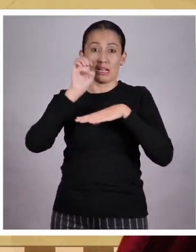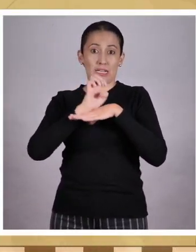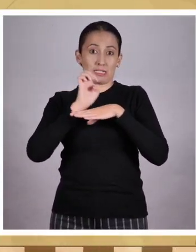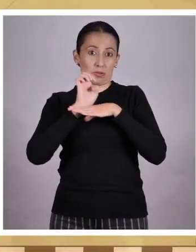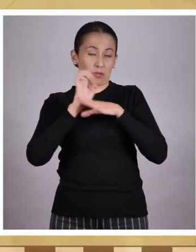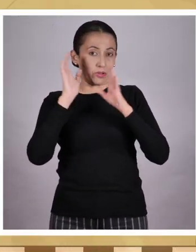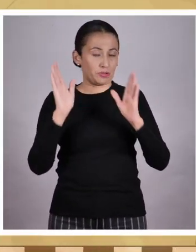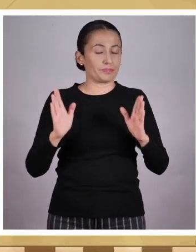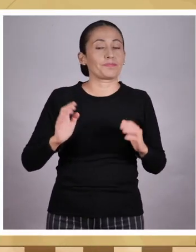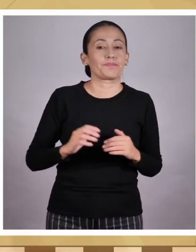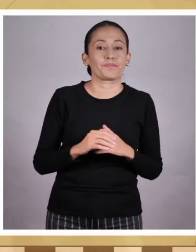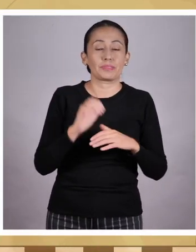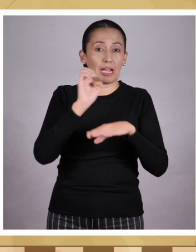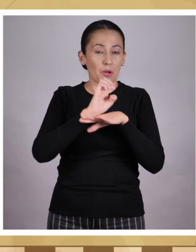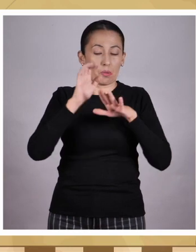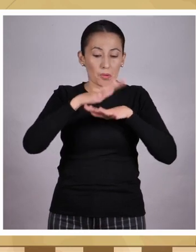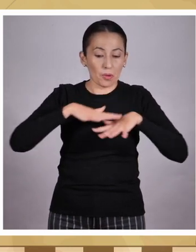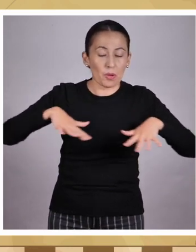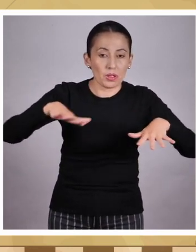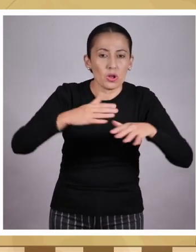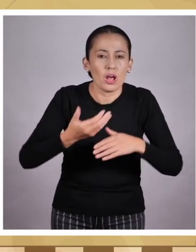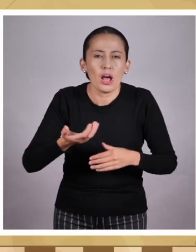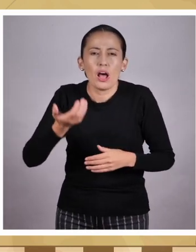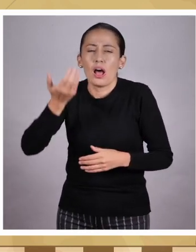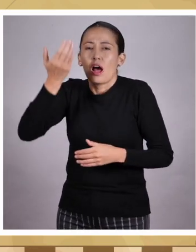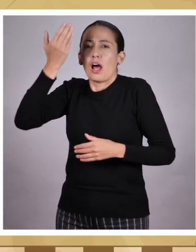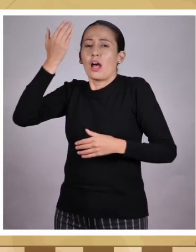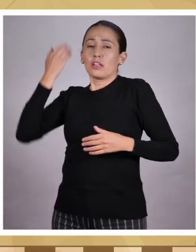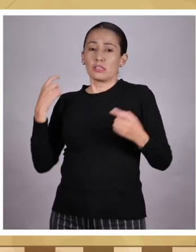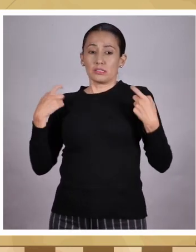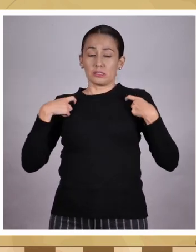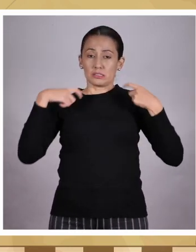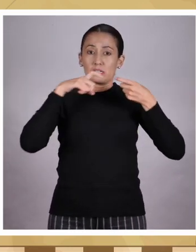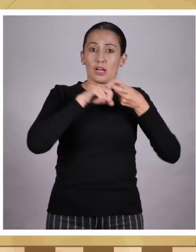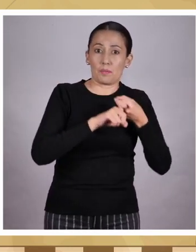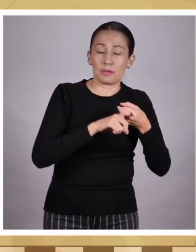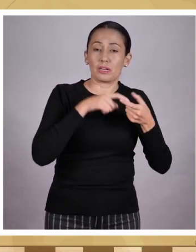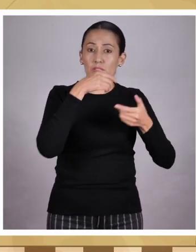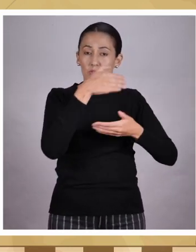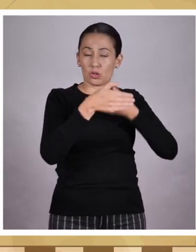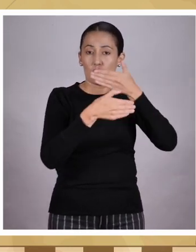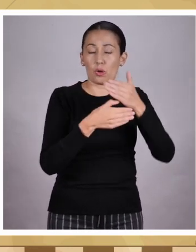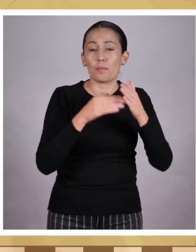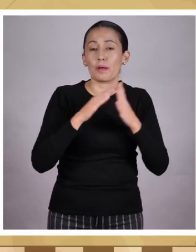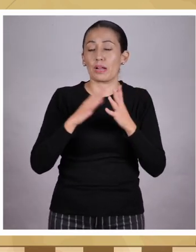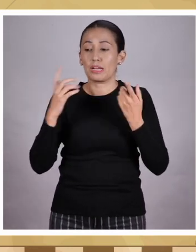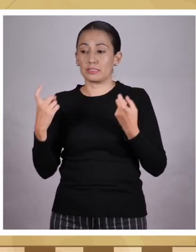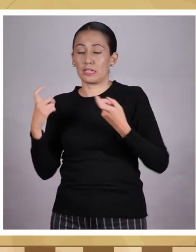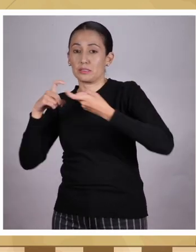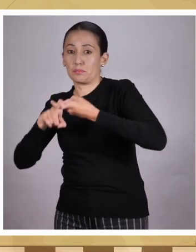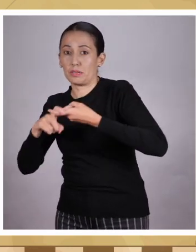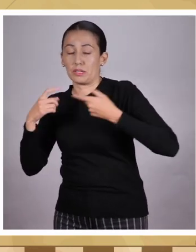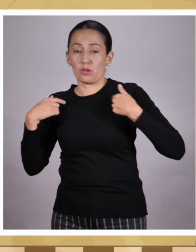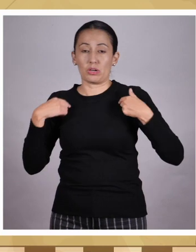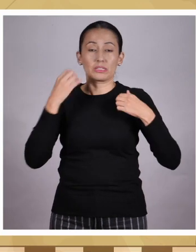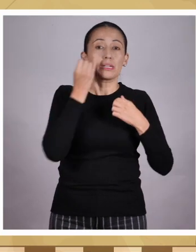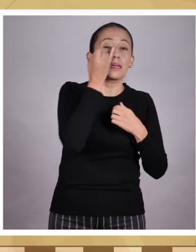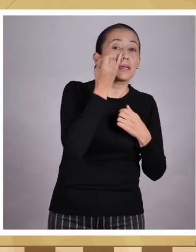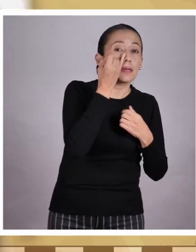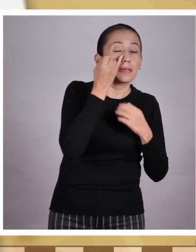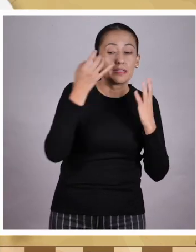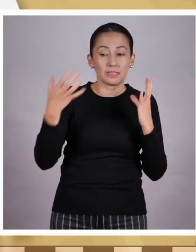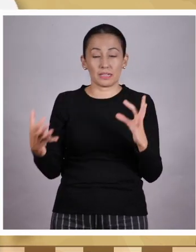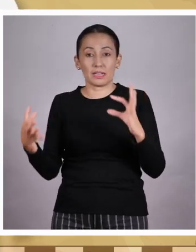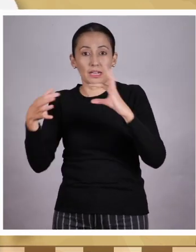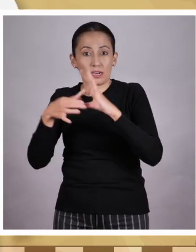hoy es Ecuador. Los nativos españoles que llegaron a América y los mestizos que resultaron entre la unión de indígenas y españoles, así como los